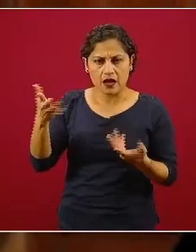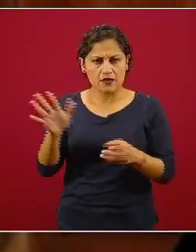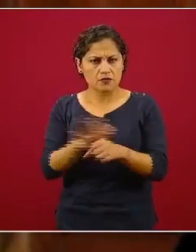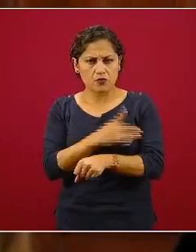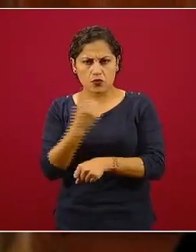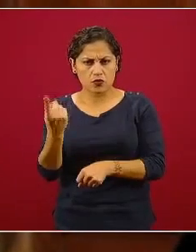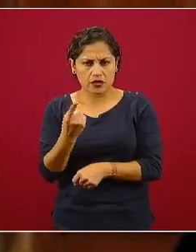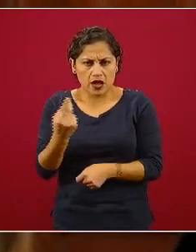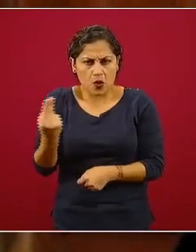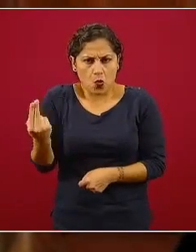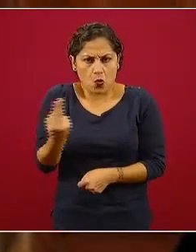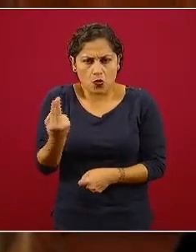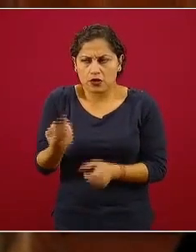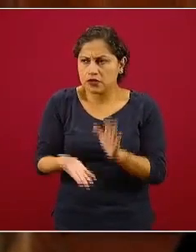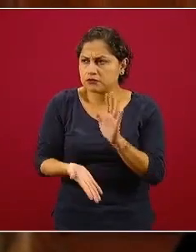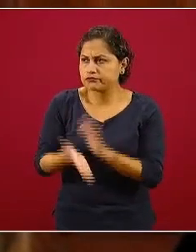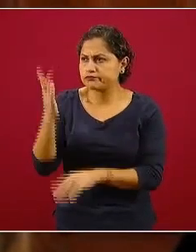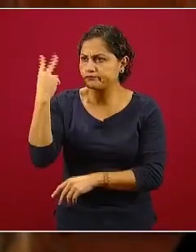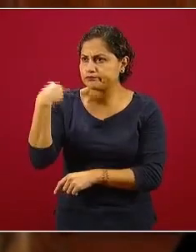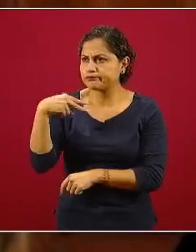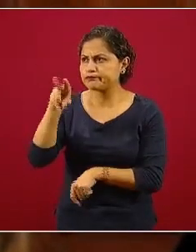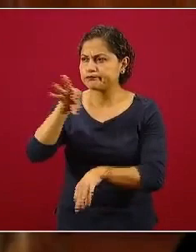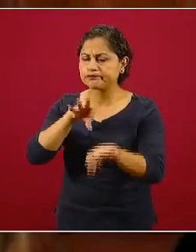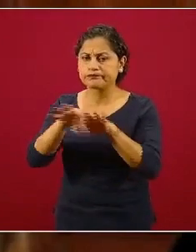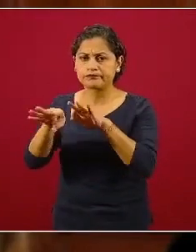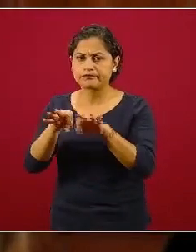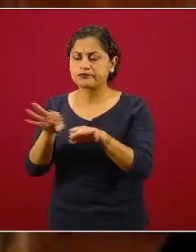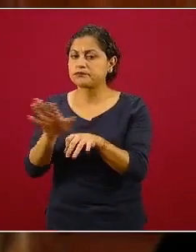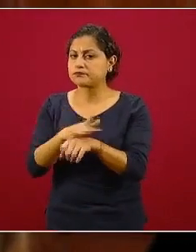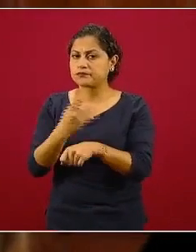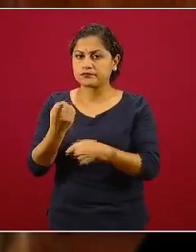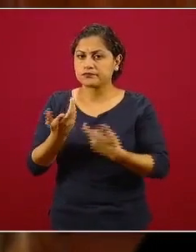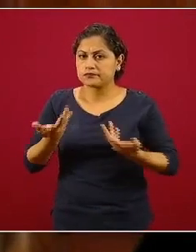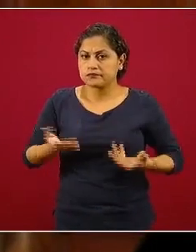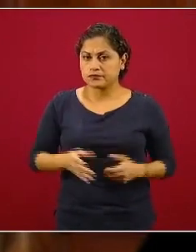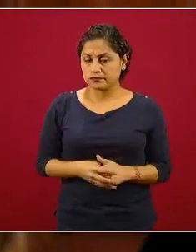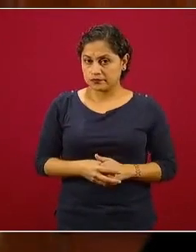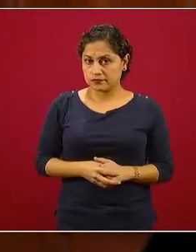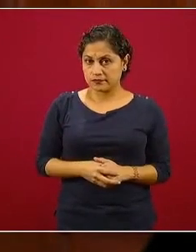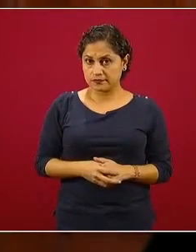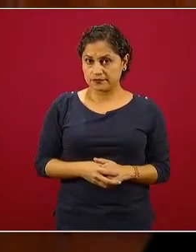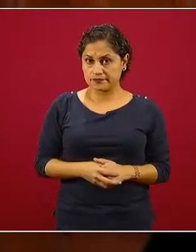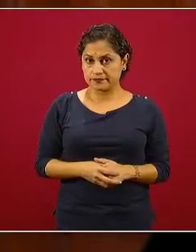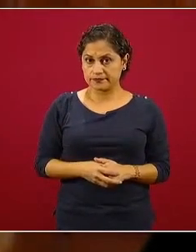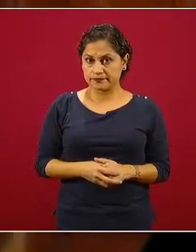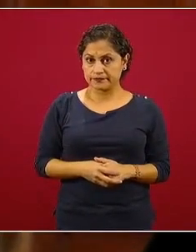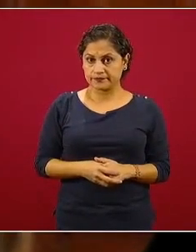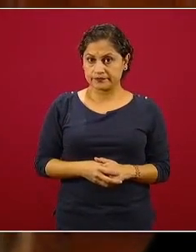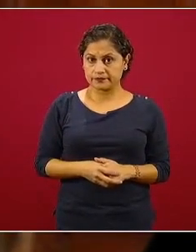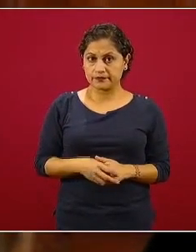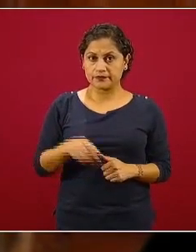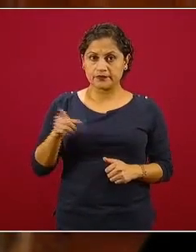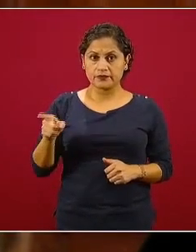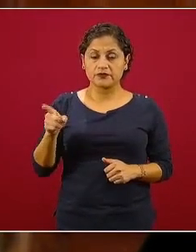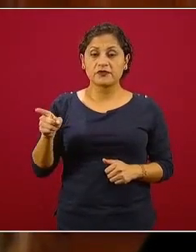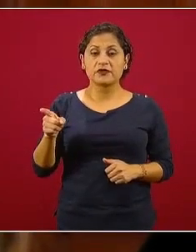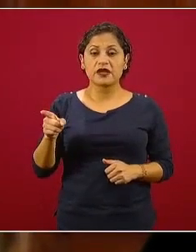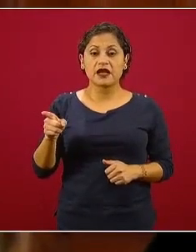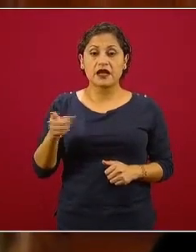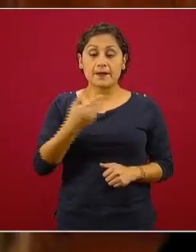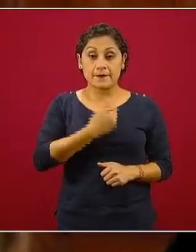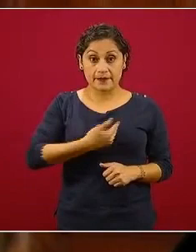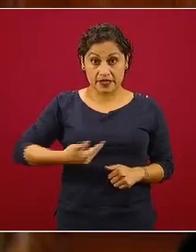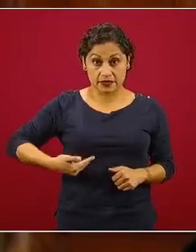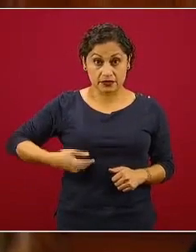de estas giras de trabajo que él quiere hacer? Él es, por decirlo así,